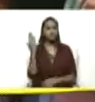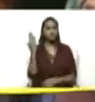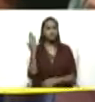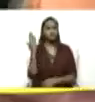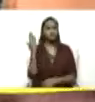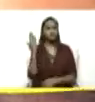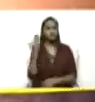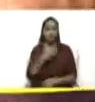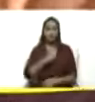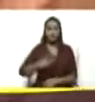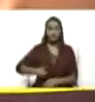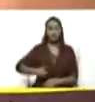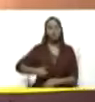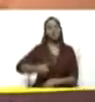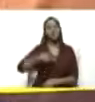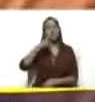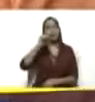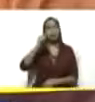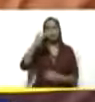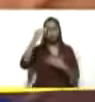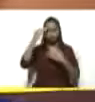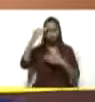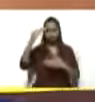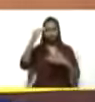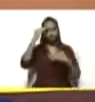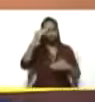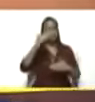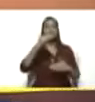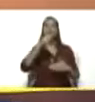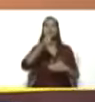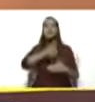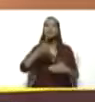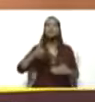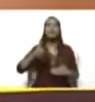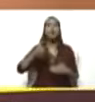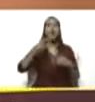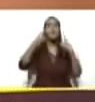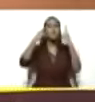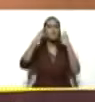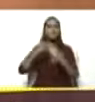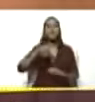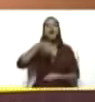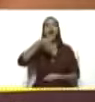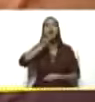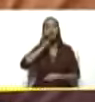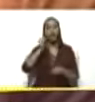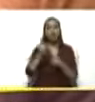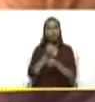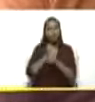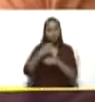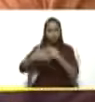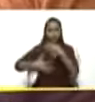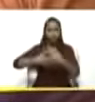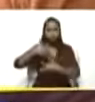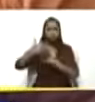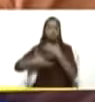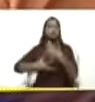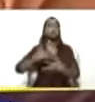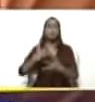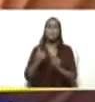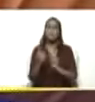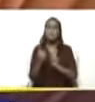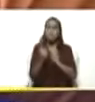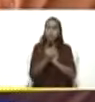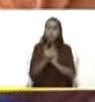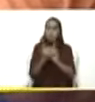presidente constitucional Nicolás Maduro a cada uno de los caficultores que está acá presente en este evento internacional referencia en nuestro